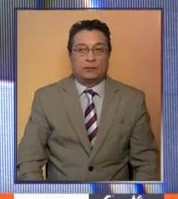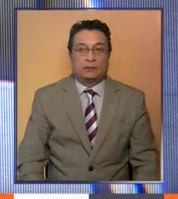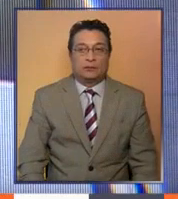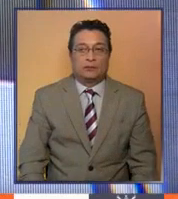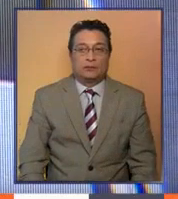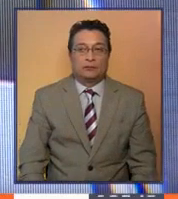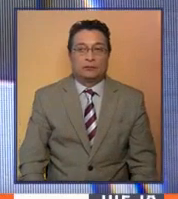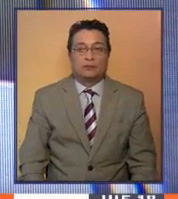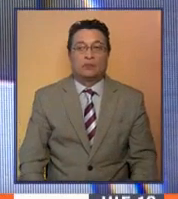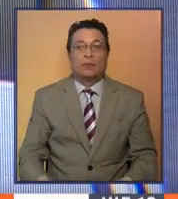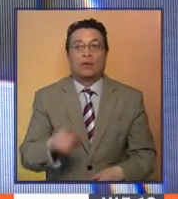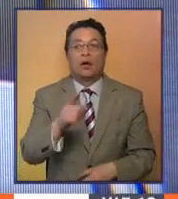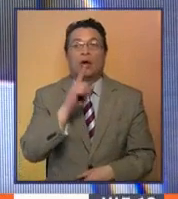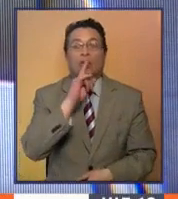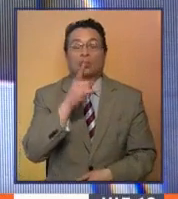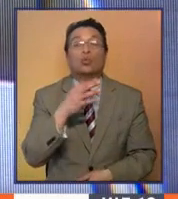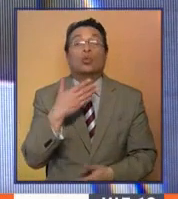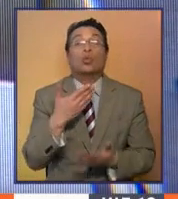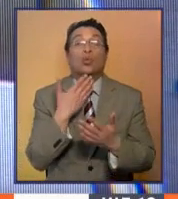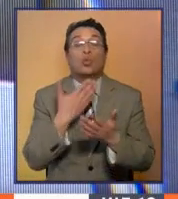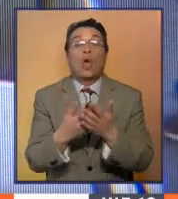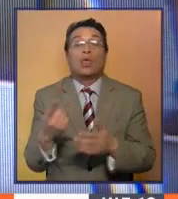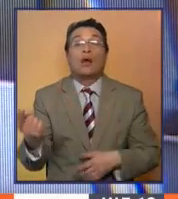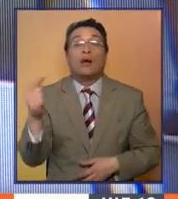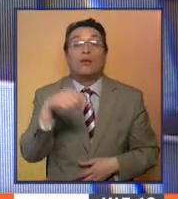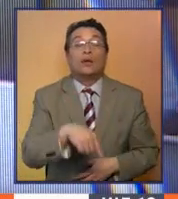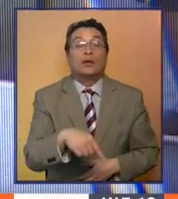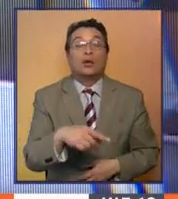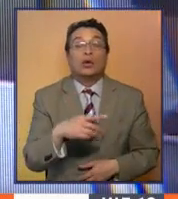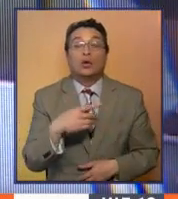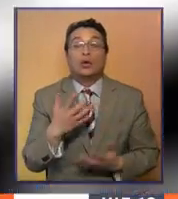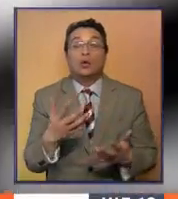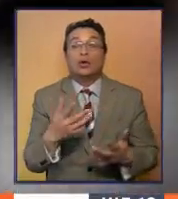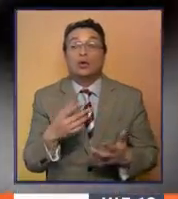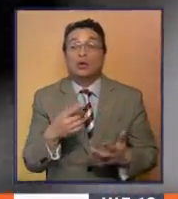cuando te ven yendo a lo mío cuando falló